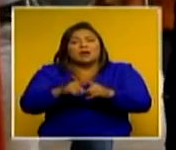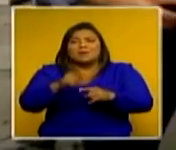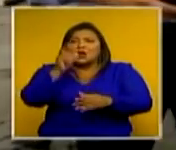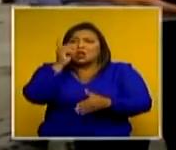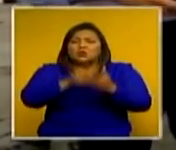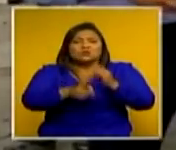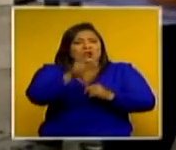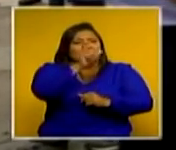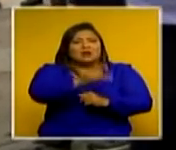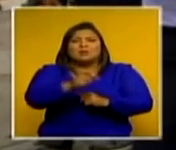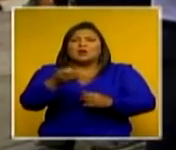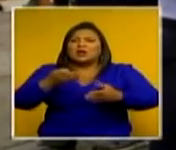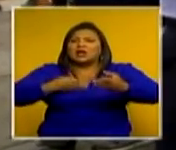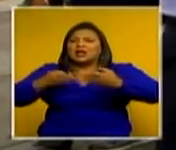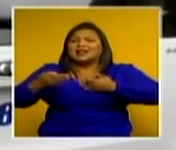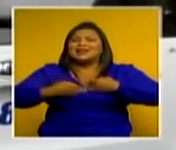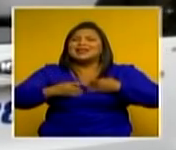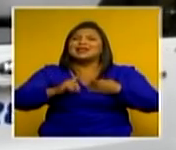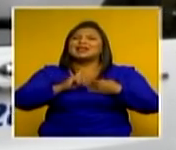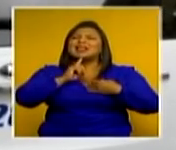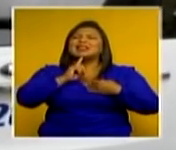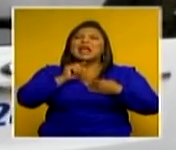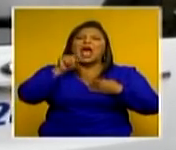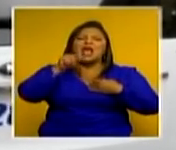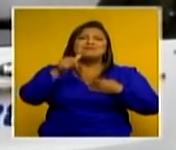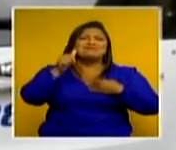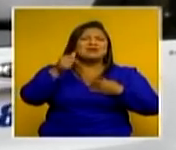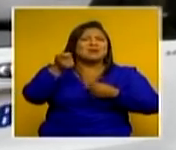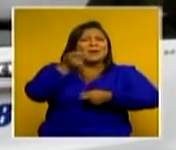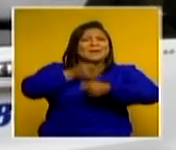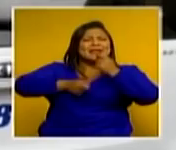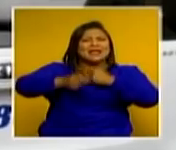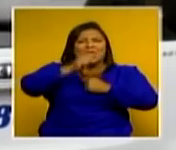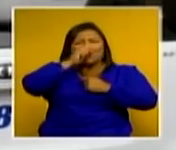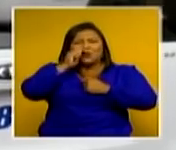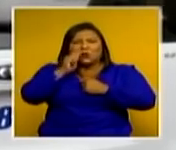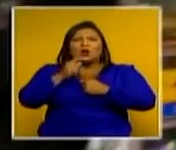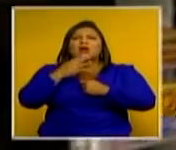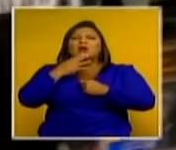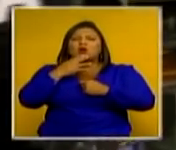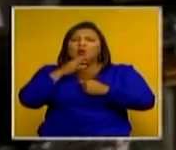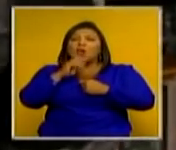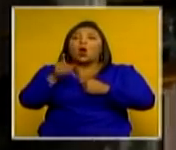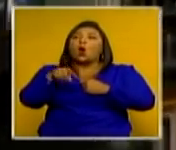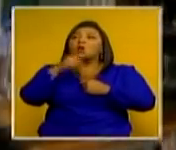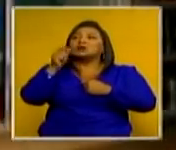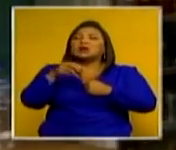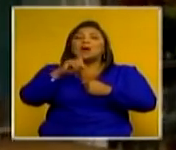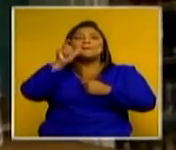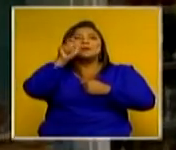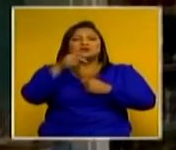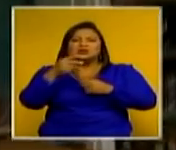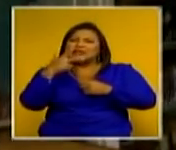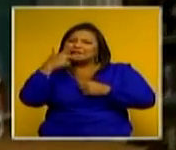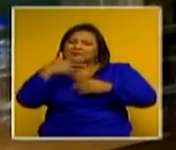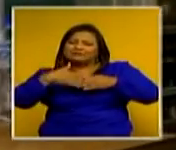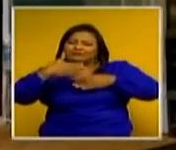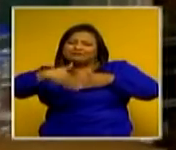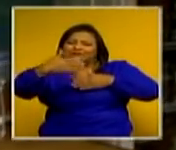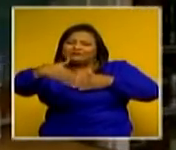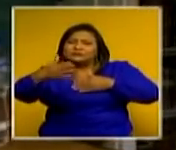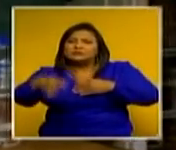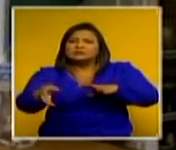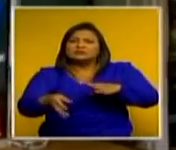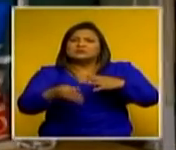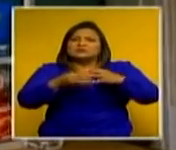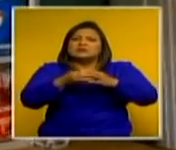en la tienda de la tía se vendía la droga la menor recibió un paquete de desconocidos a tres cuadras de su casa el cual era